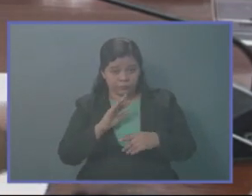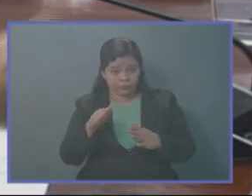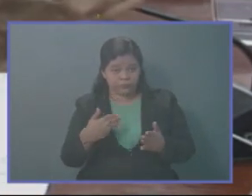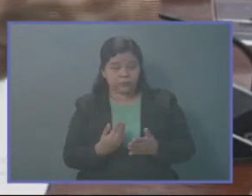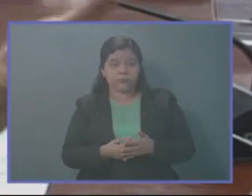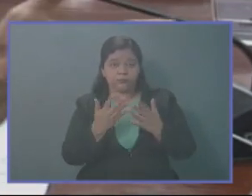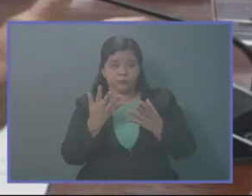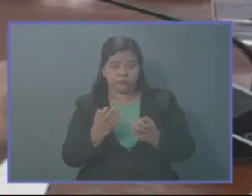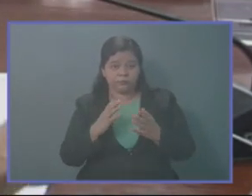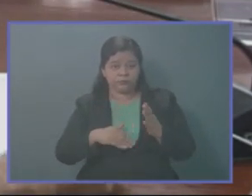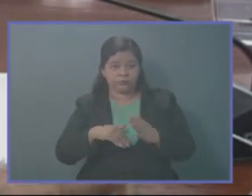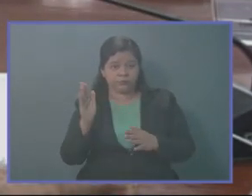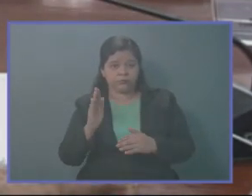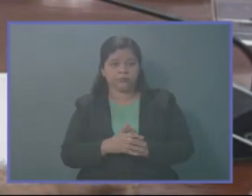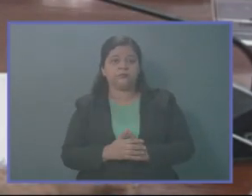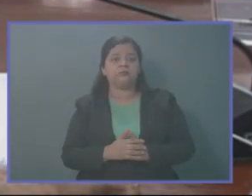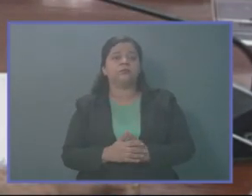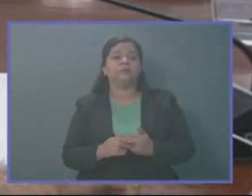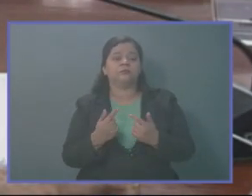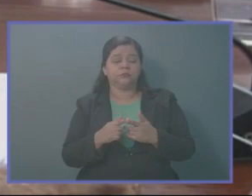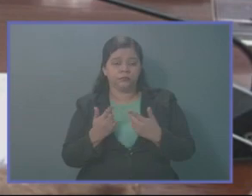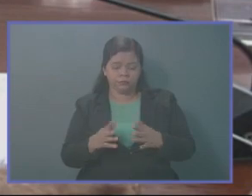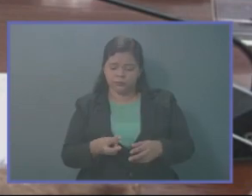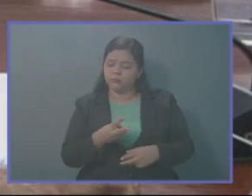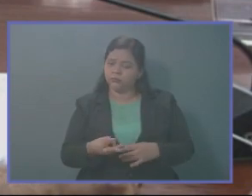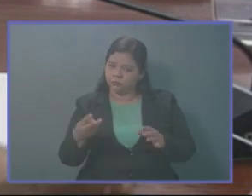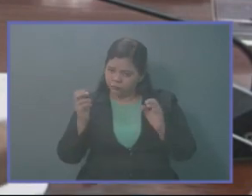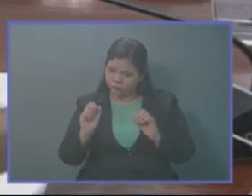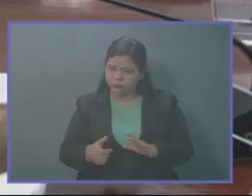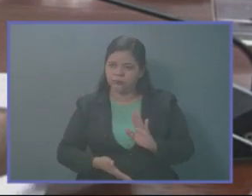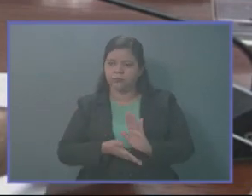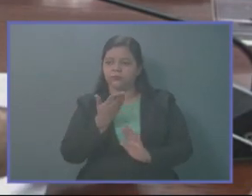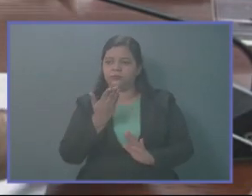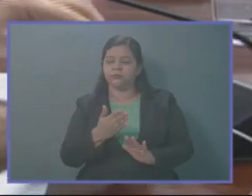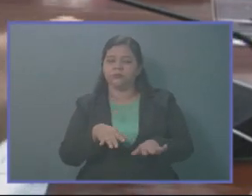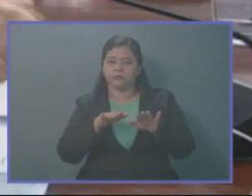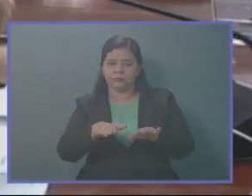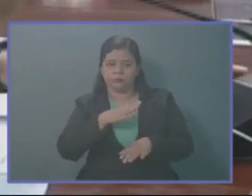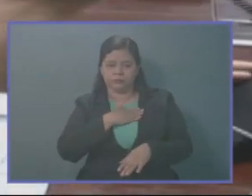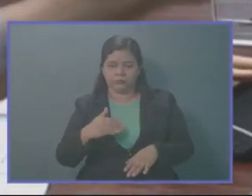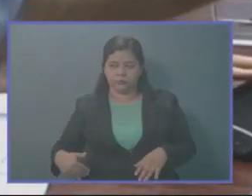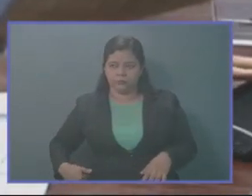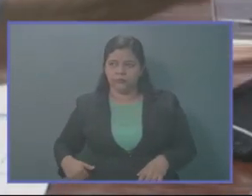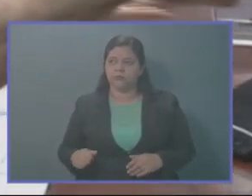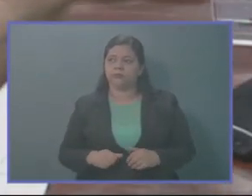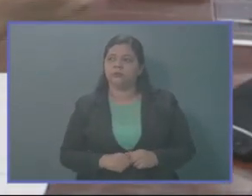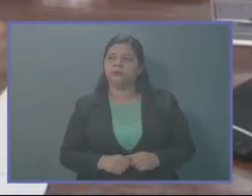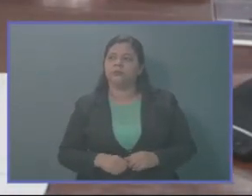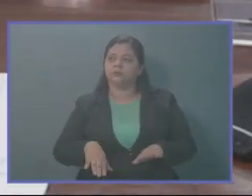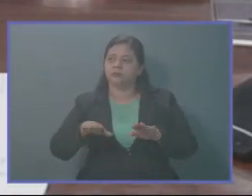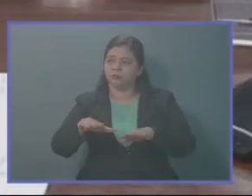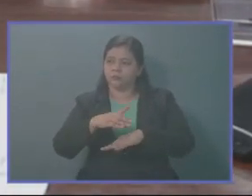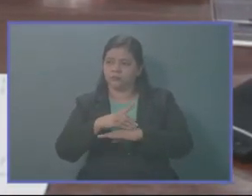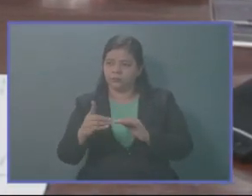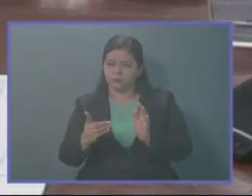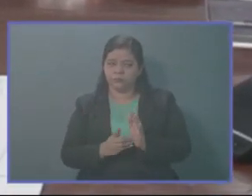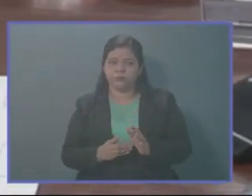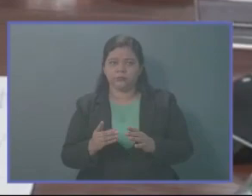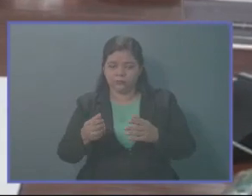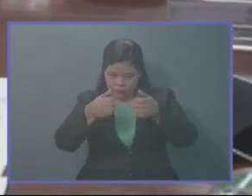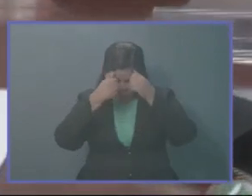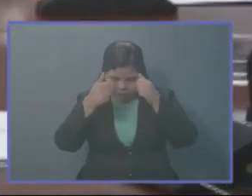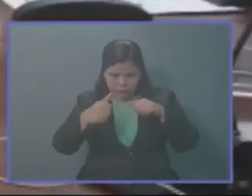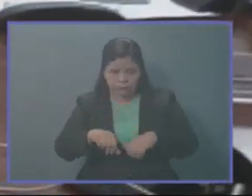debate, encantados, porque hay material para debatirlo más. Muchas gracias, presidente. Gracias, diputado. Yo coincido con el